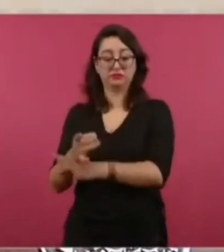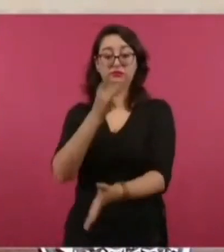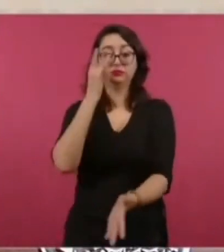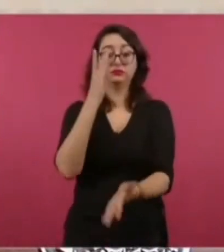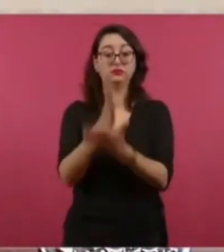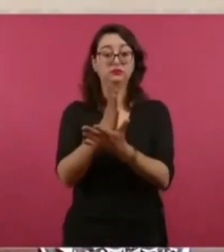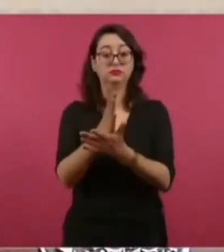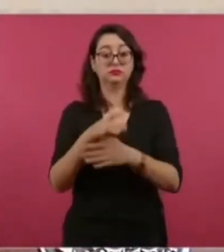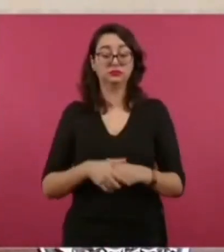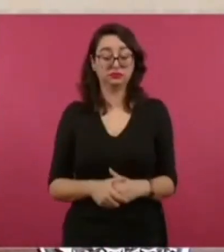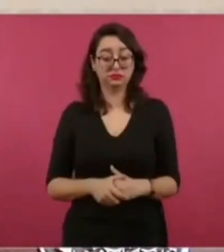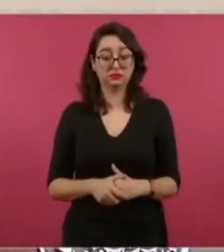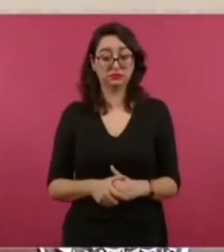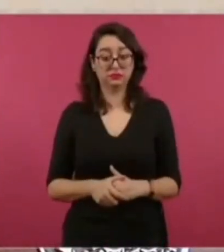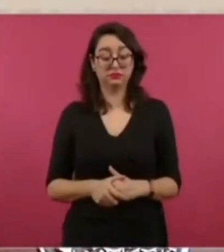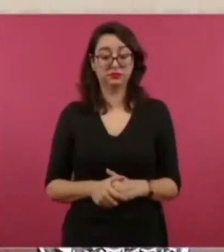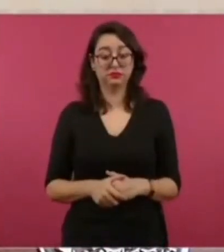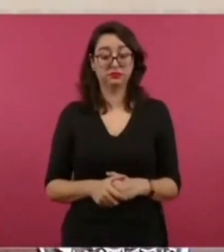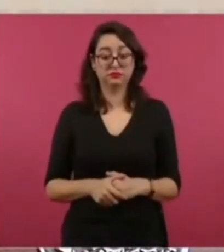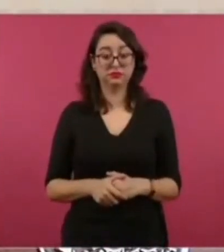se iba a devaluar